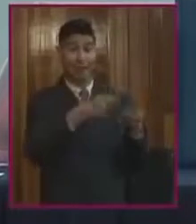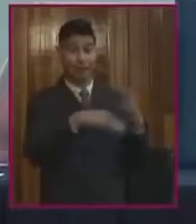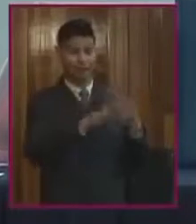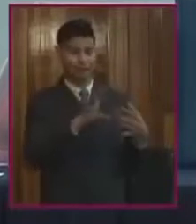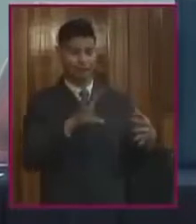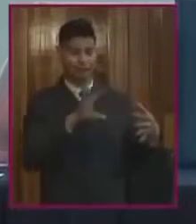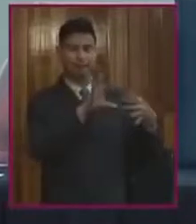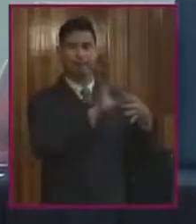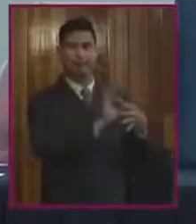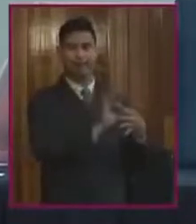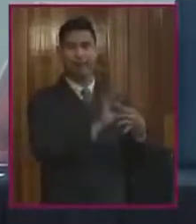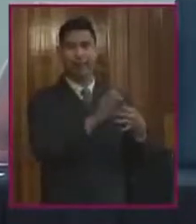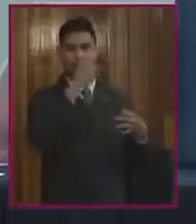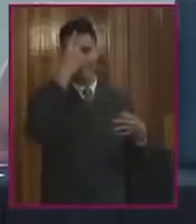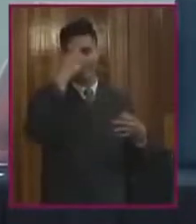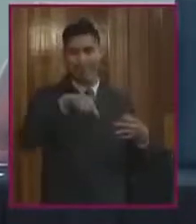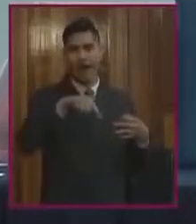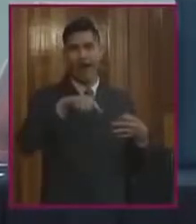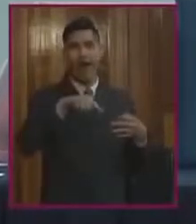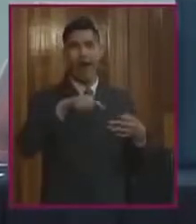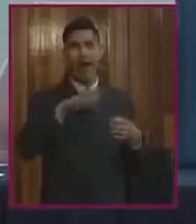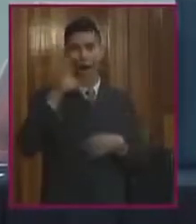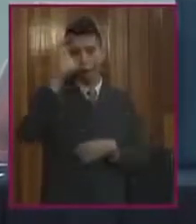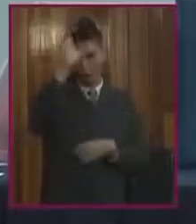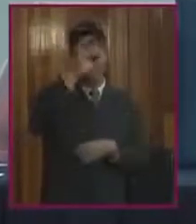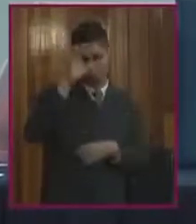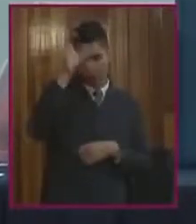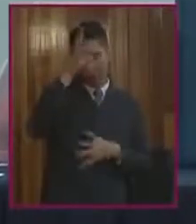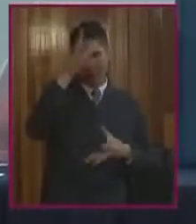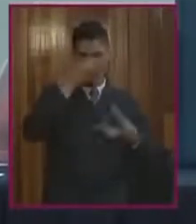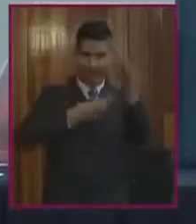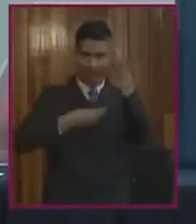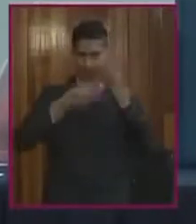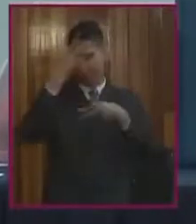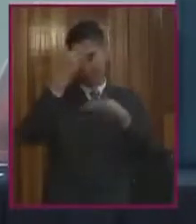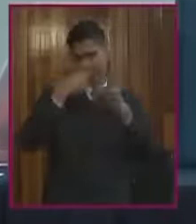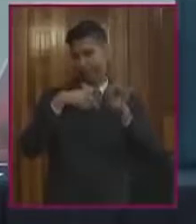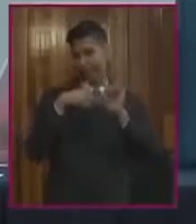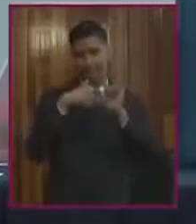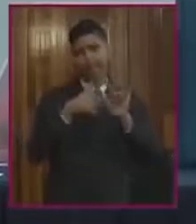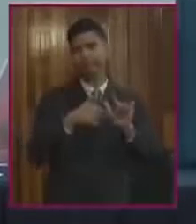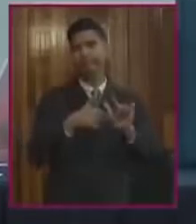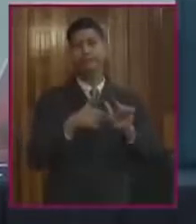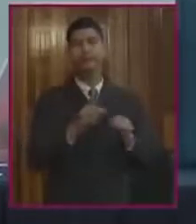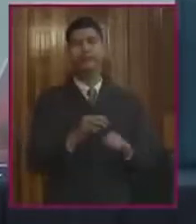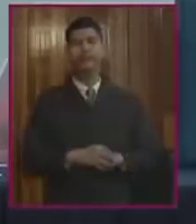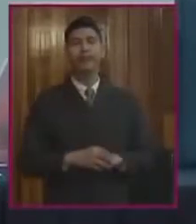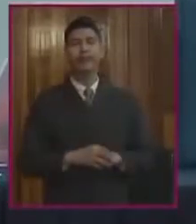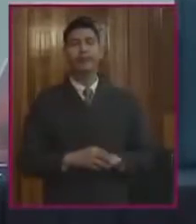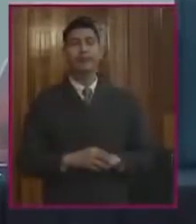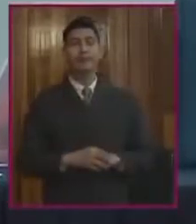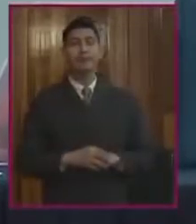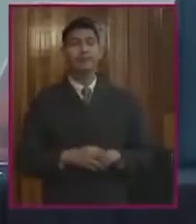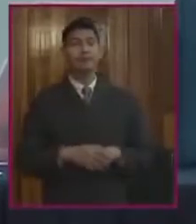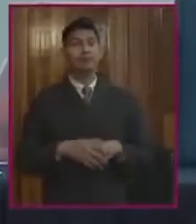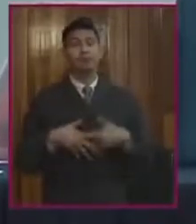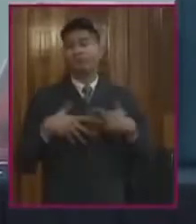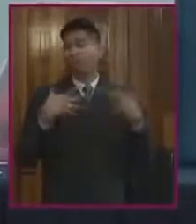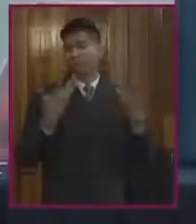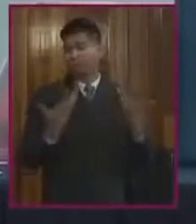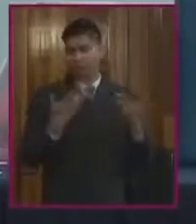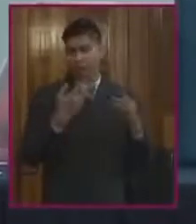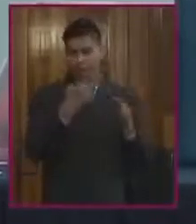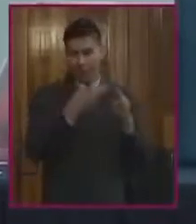conversaciones especializadas y como acumulación de conocimiento en la historia humana. En general, creo que en el marco curricular